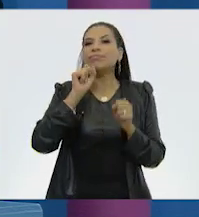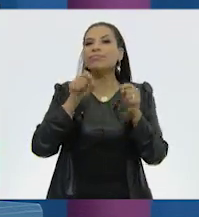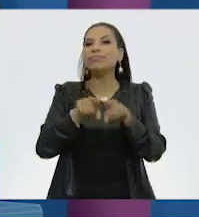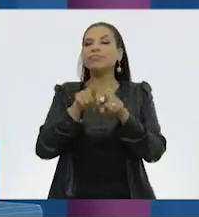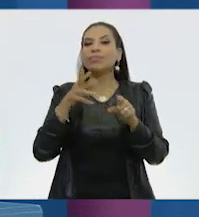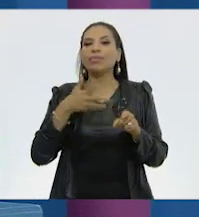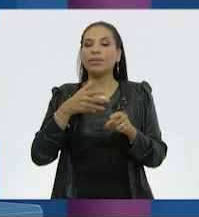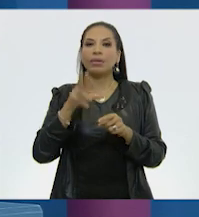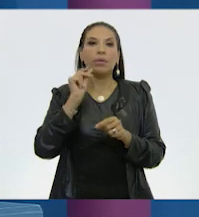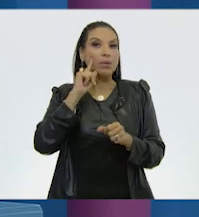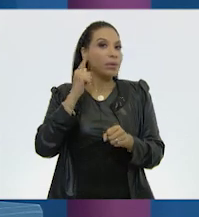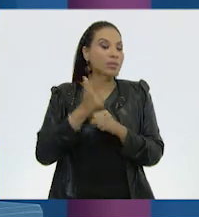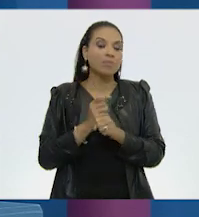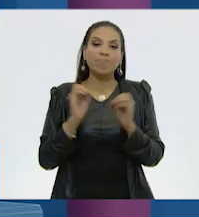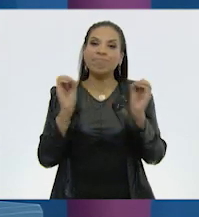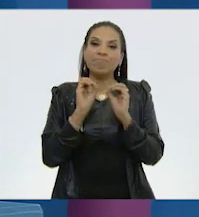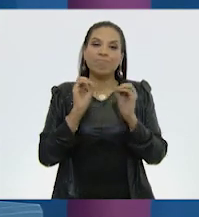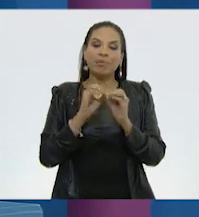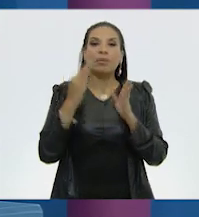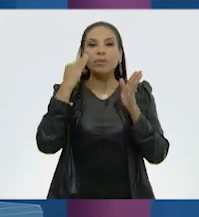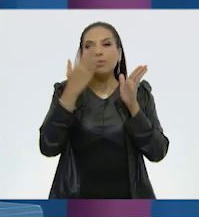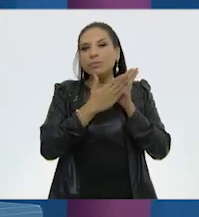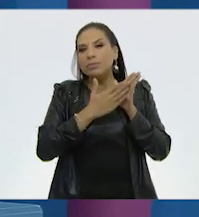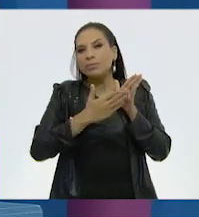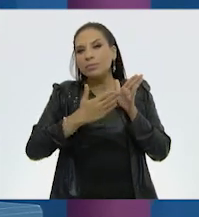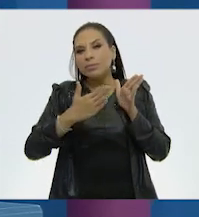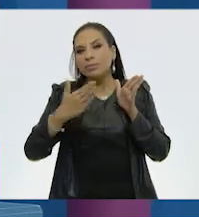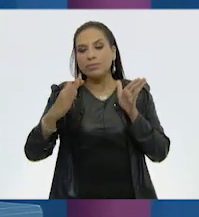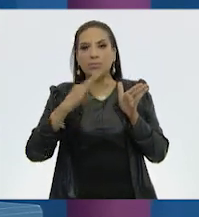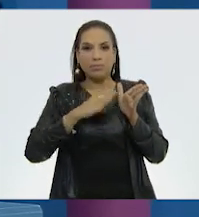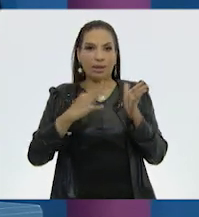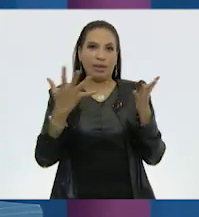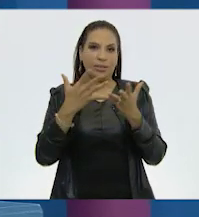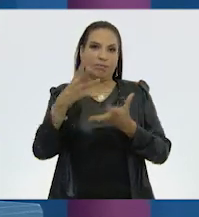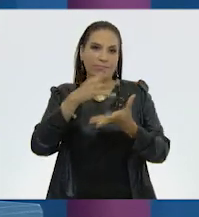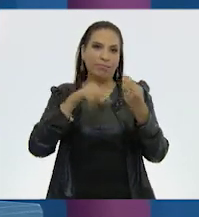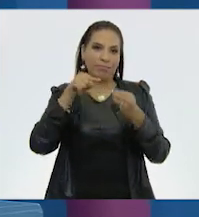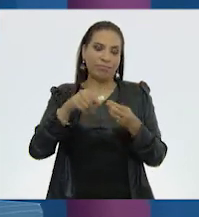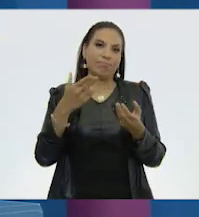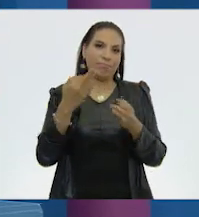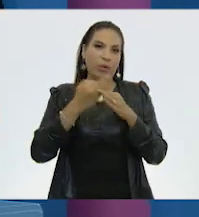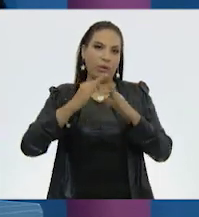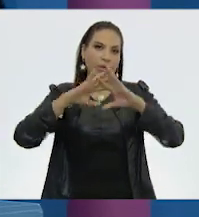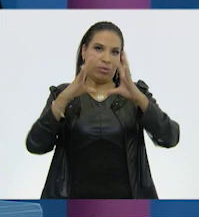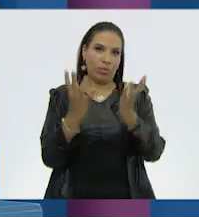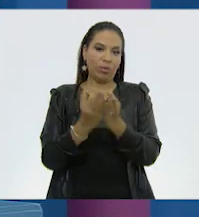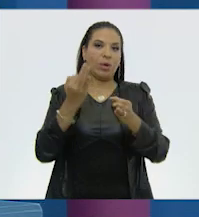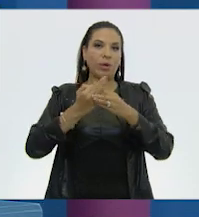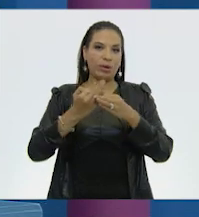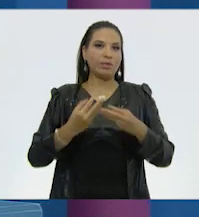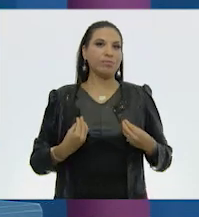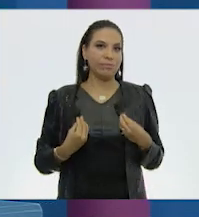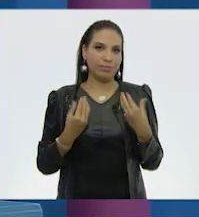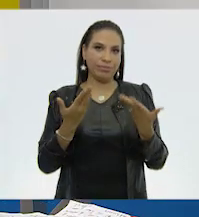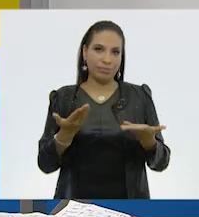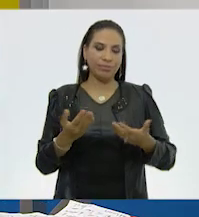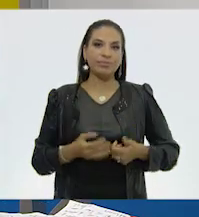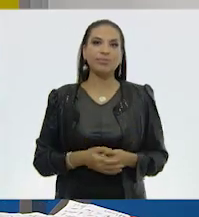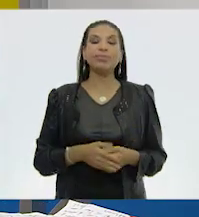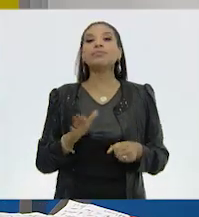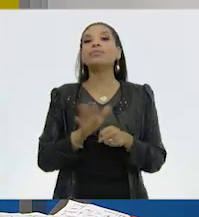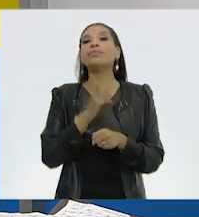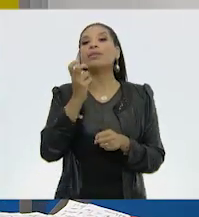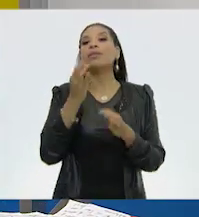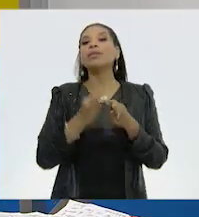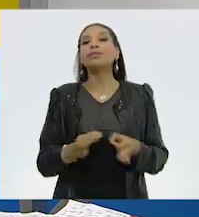estado ahí y no nos damos cuenta del largo proceso que se llevó a cabo para lograr consolidar el mundo tal y como lo conocemos ahora. Por eso